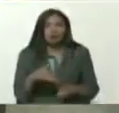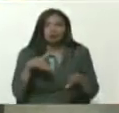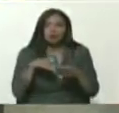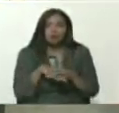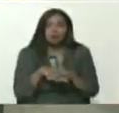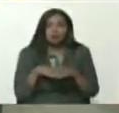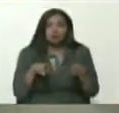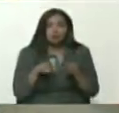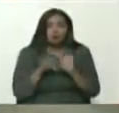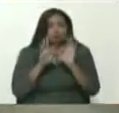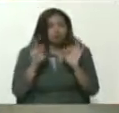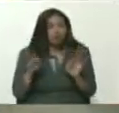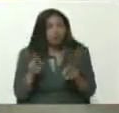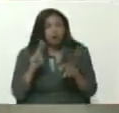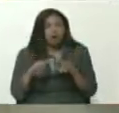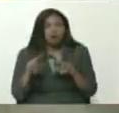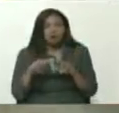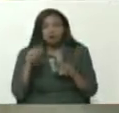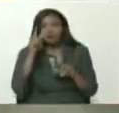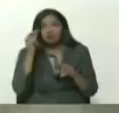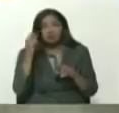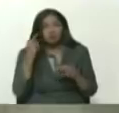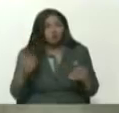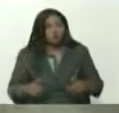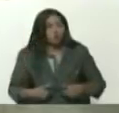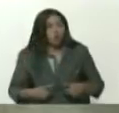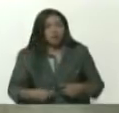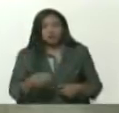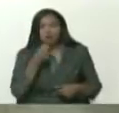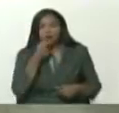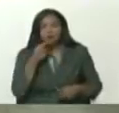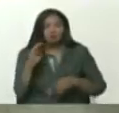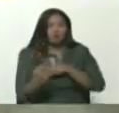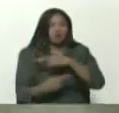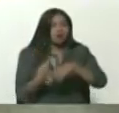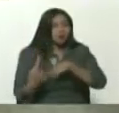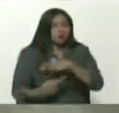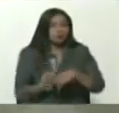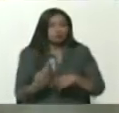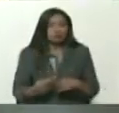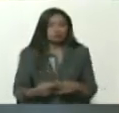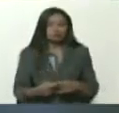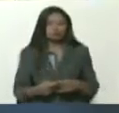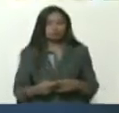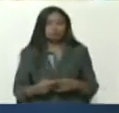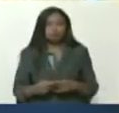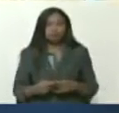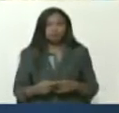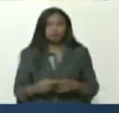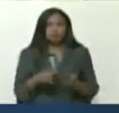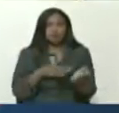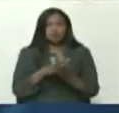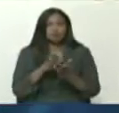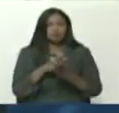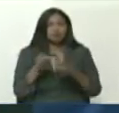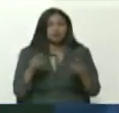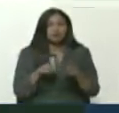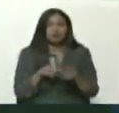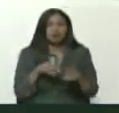zapaticos para nuestros niños y niñas. Mira qué esfuerzo tan bello de la revolución. Garantizar los zapatos para nuestros niños y